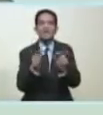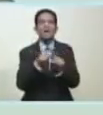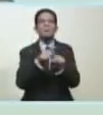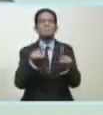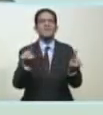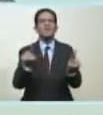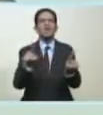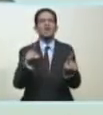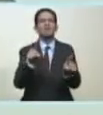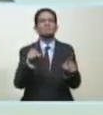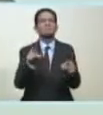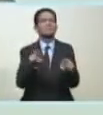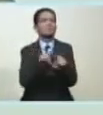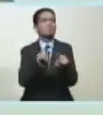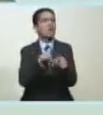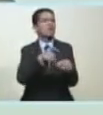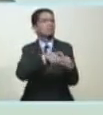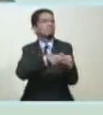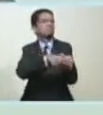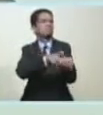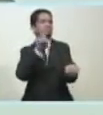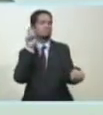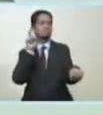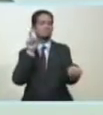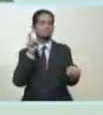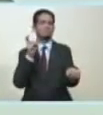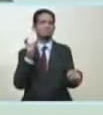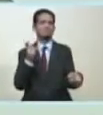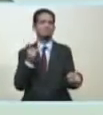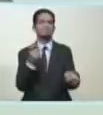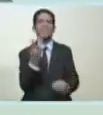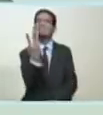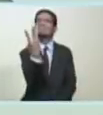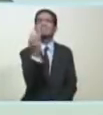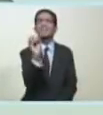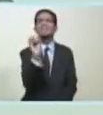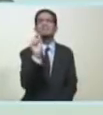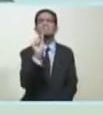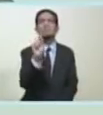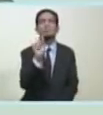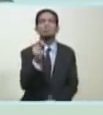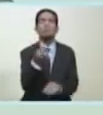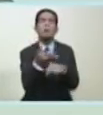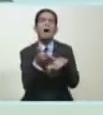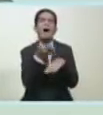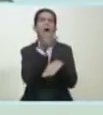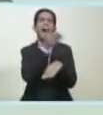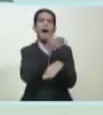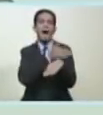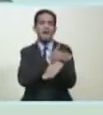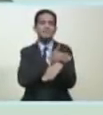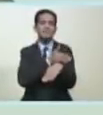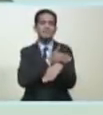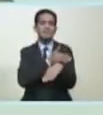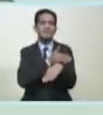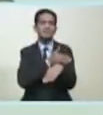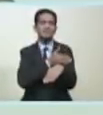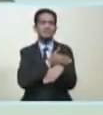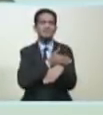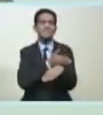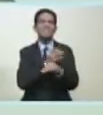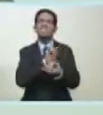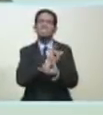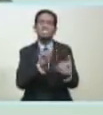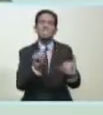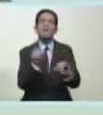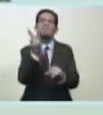retirarse como candidato presidencial media hora antes de que ya los resultados vayan a ser emitidos, cuando ya un país entero